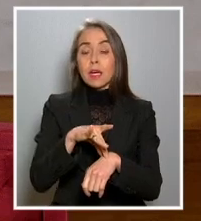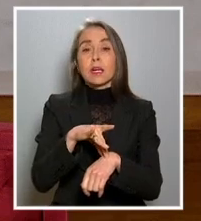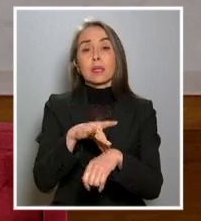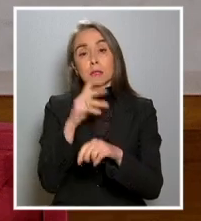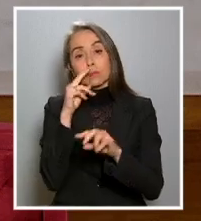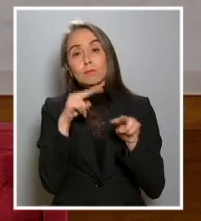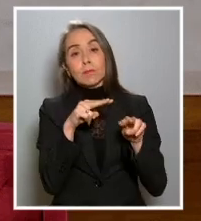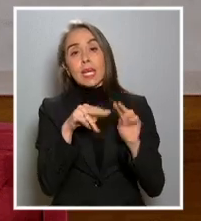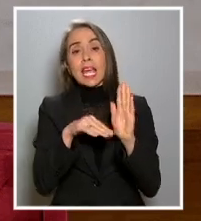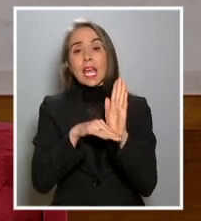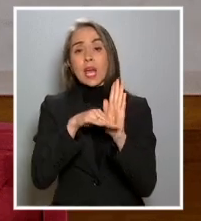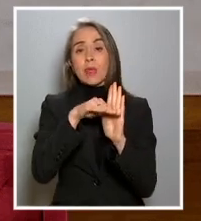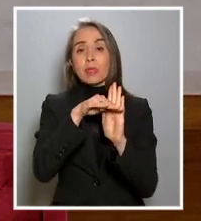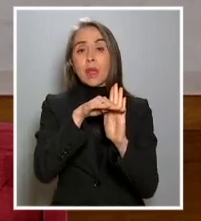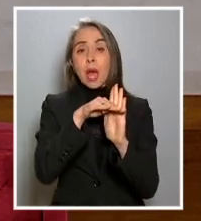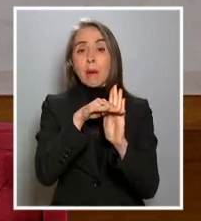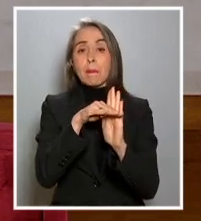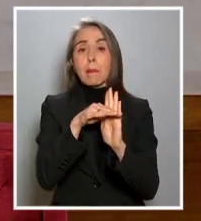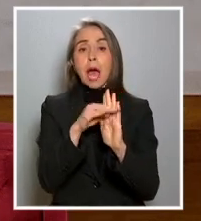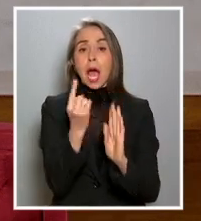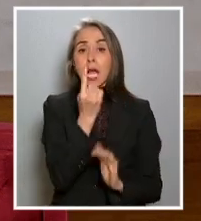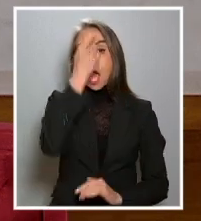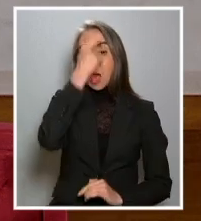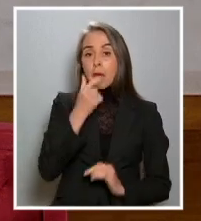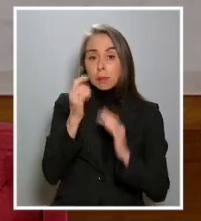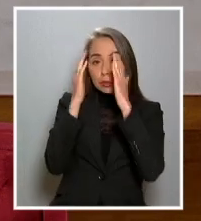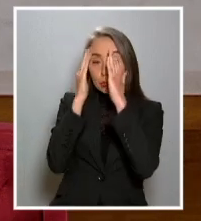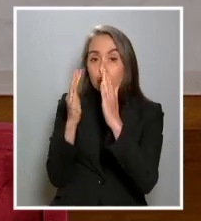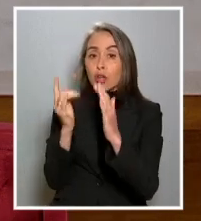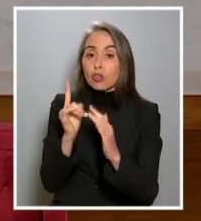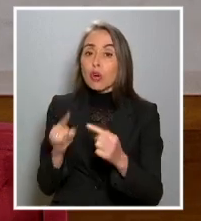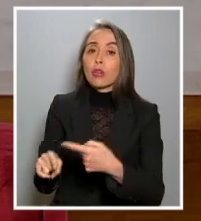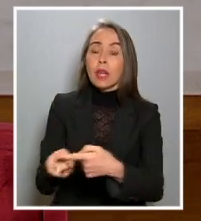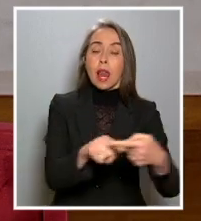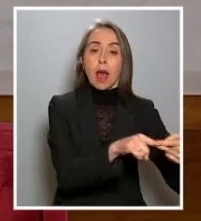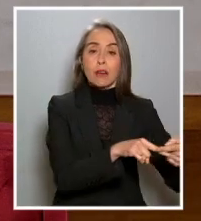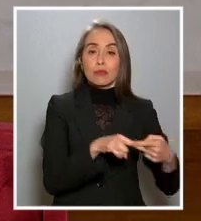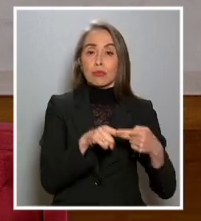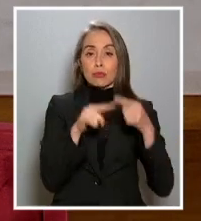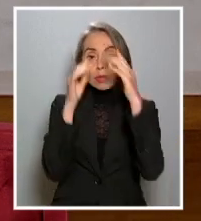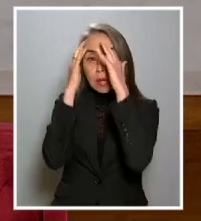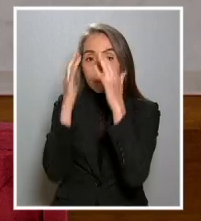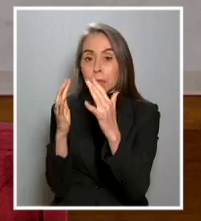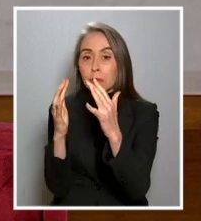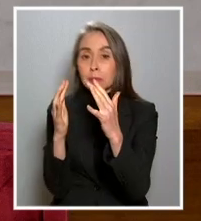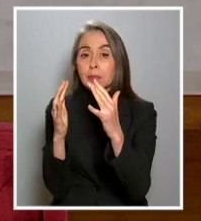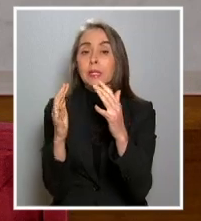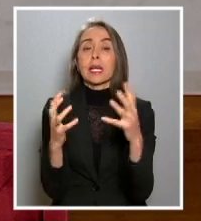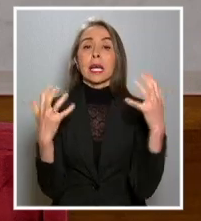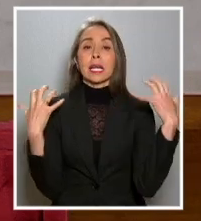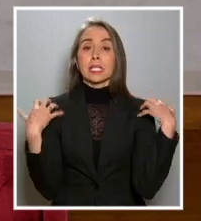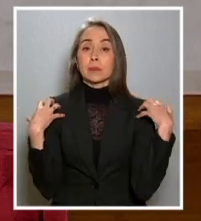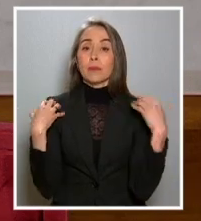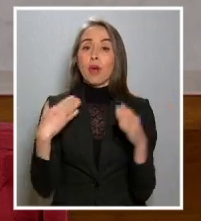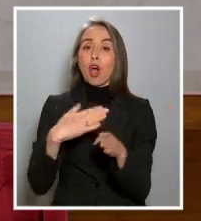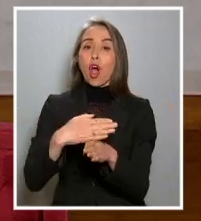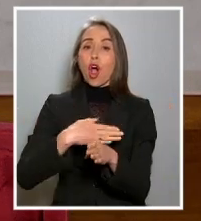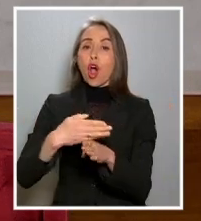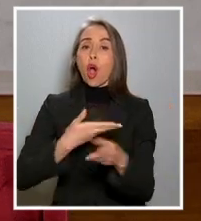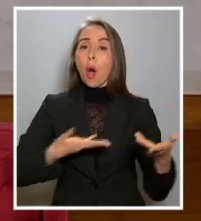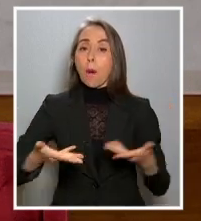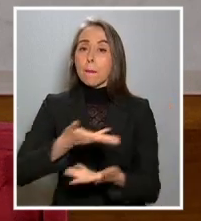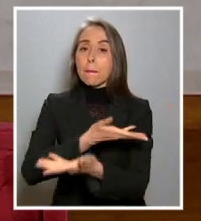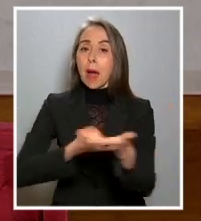como etapas que deben ser abordadas no individualmente, sino como sociedad, con responsabilidades compartidas por todos